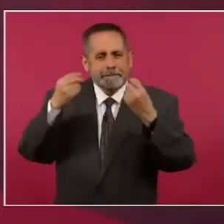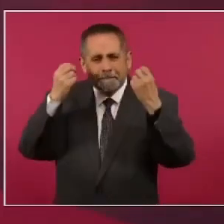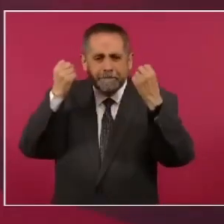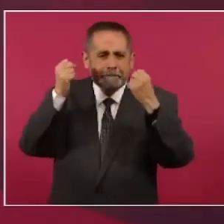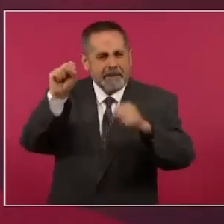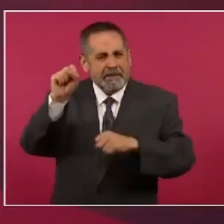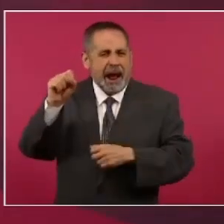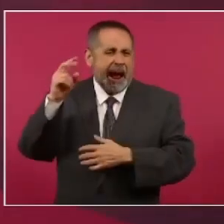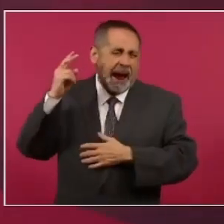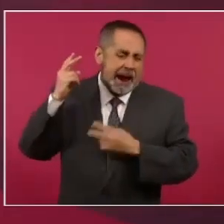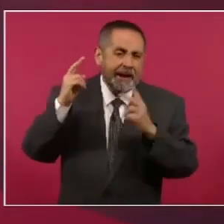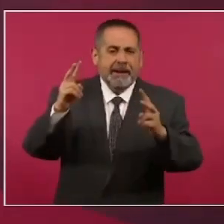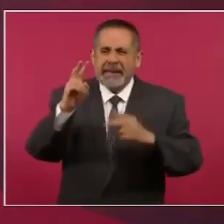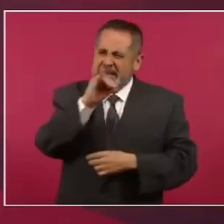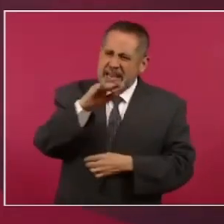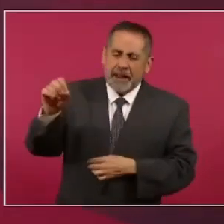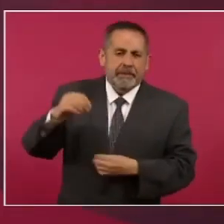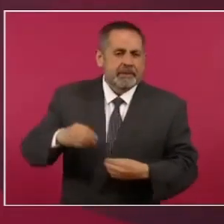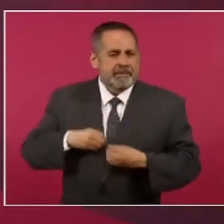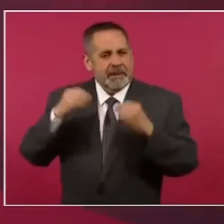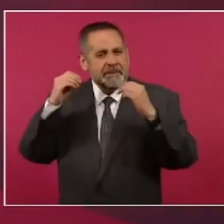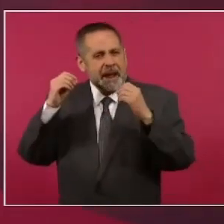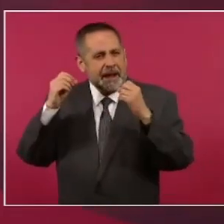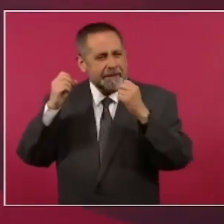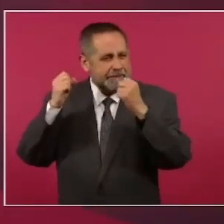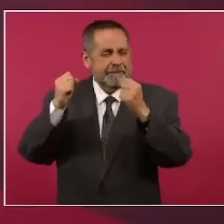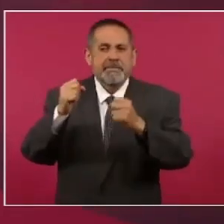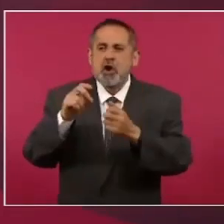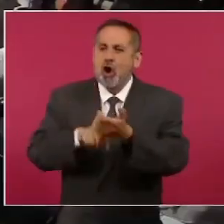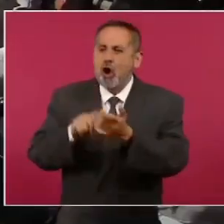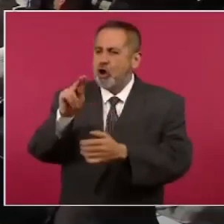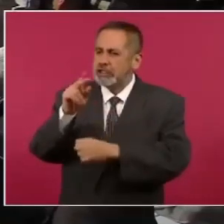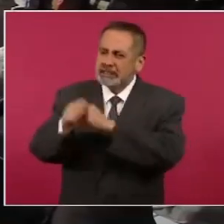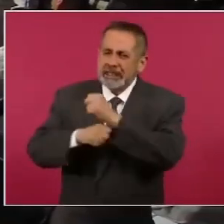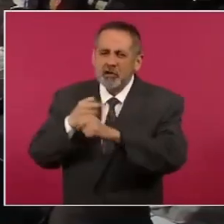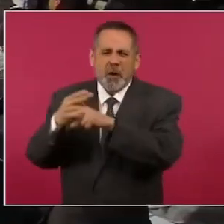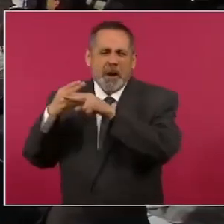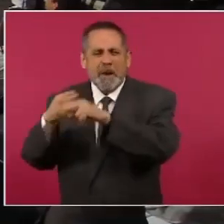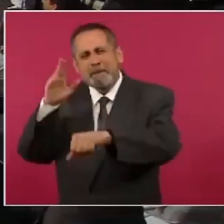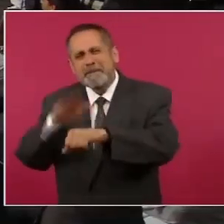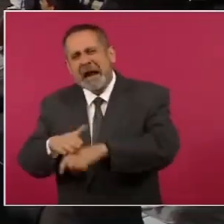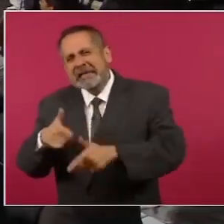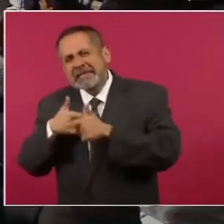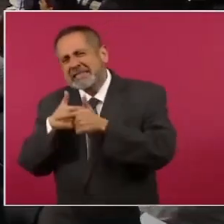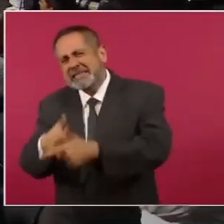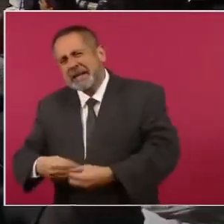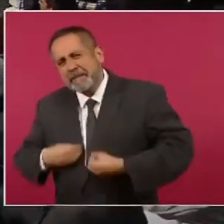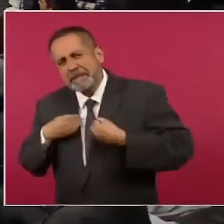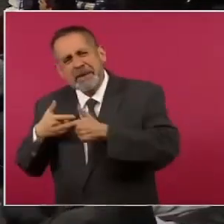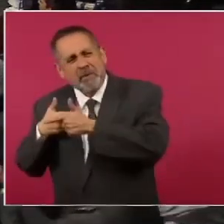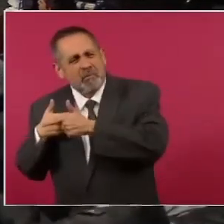Instituto Mexicano del Seguro Social, 80 y muchos años más. Muchas gracias.